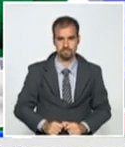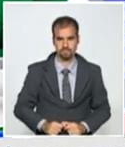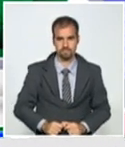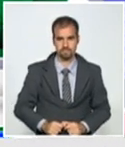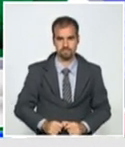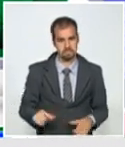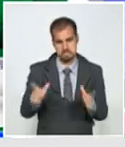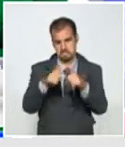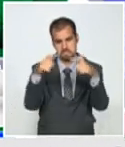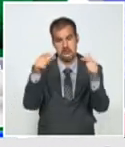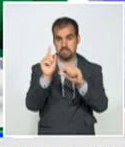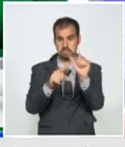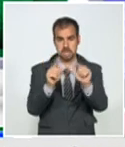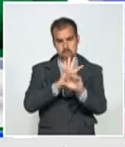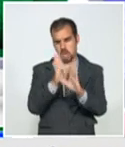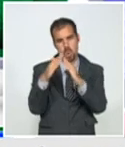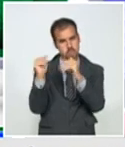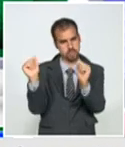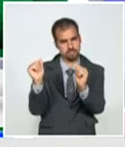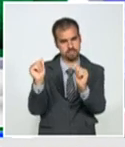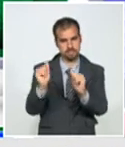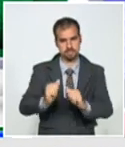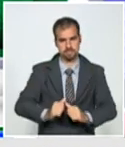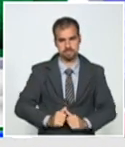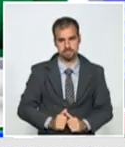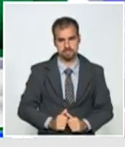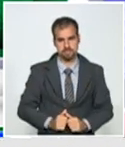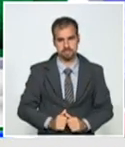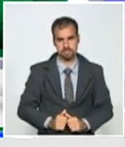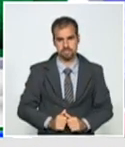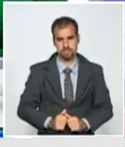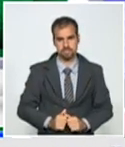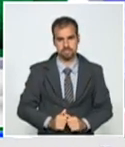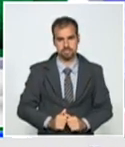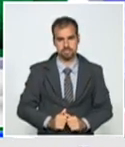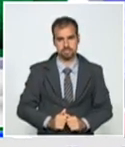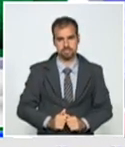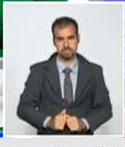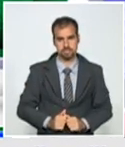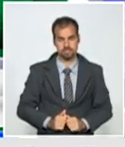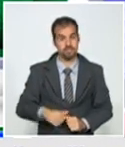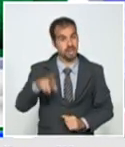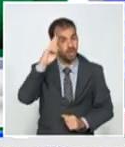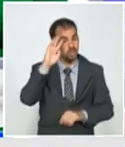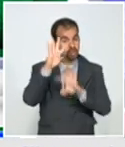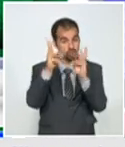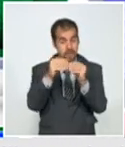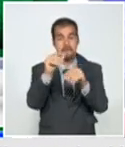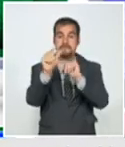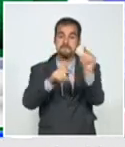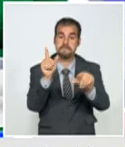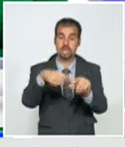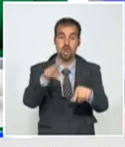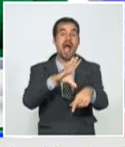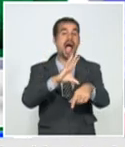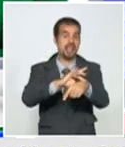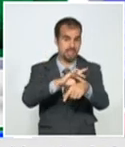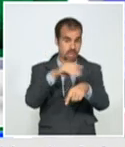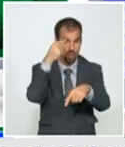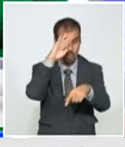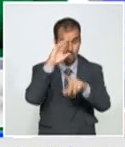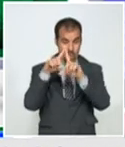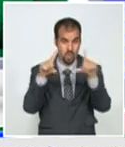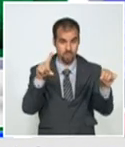94,6% de todas las personas que han tenido COVID-19 en nuestro país se encuentran en estos